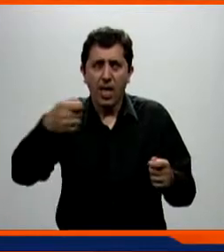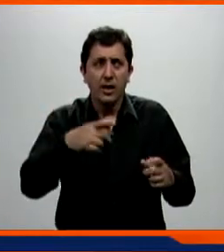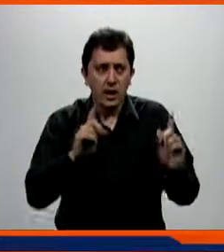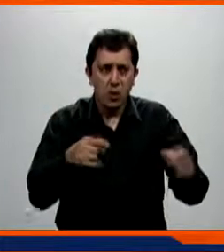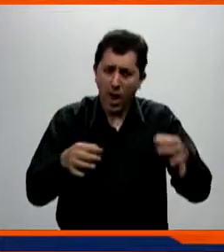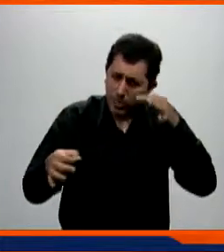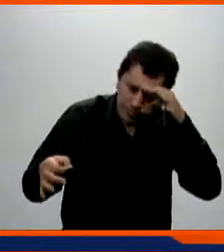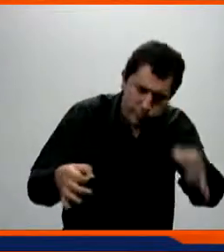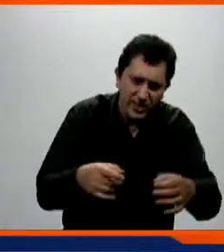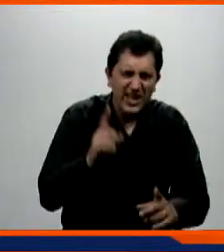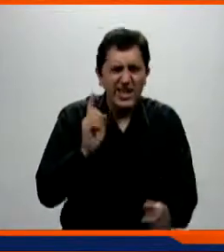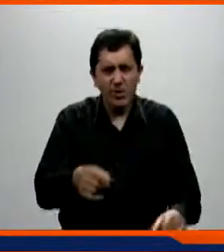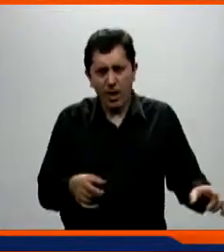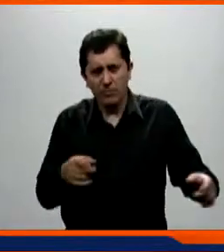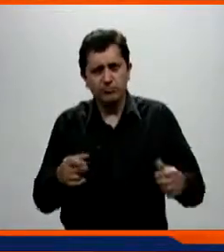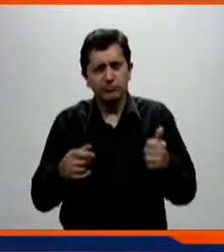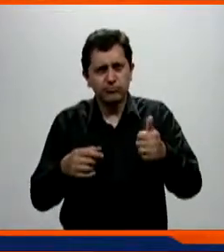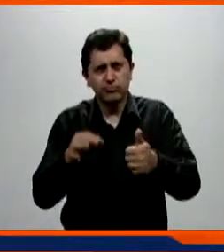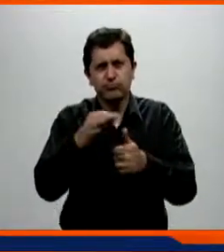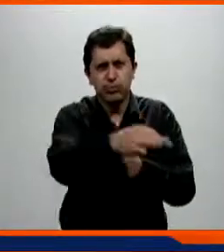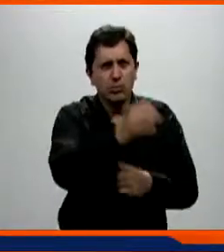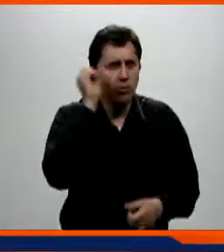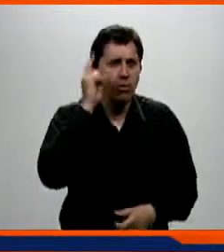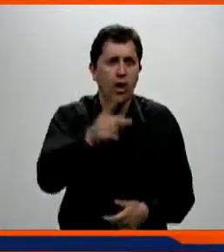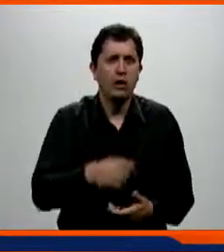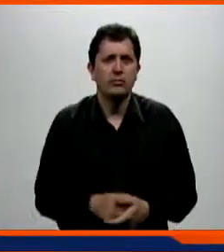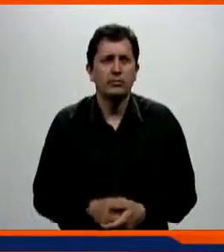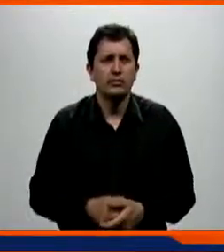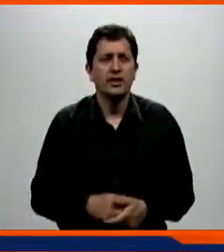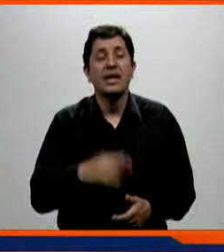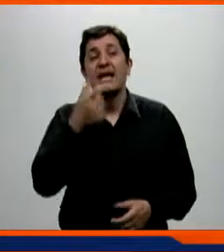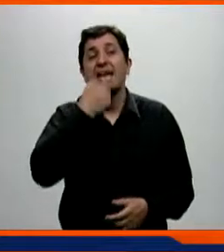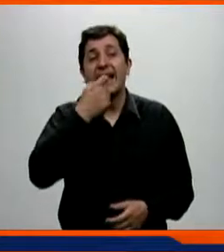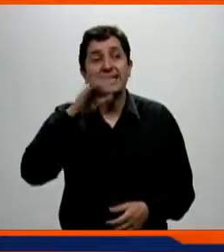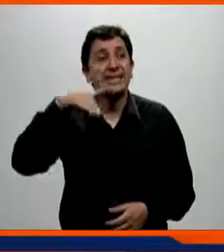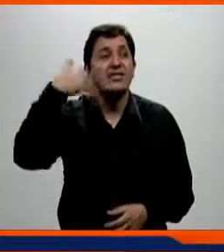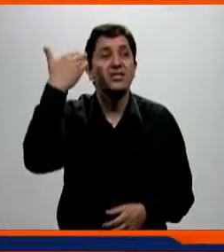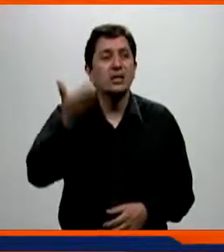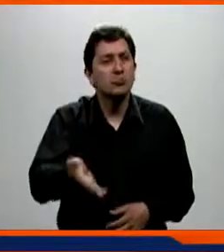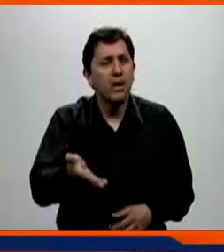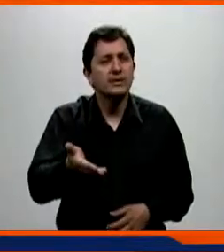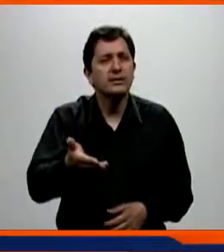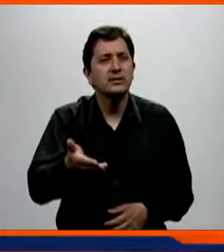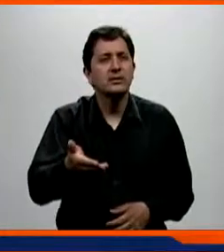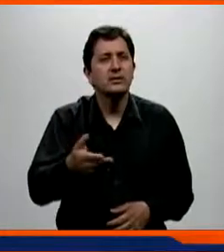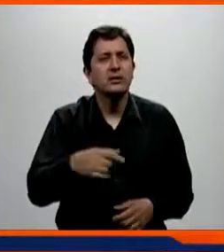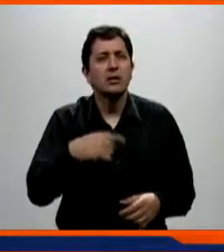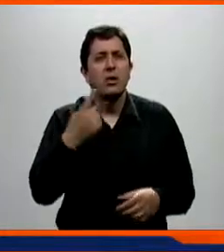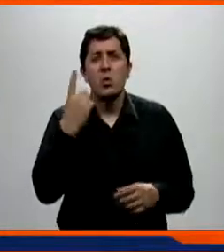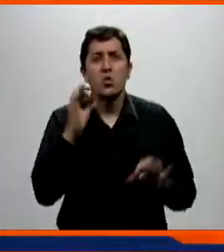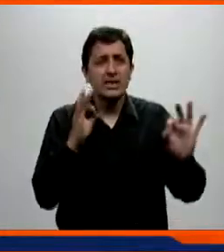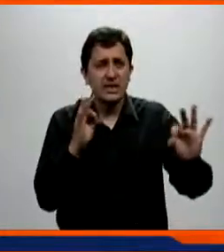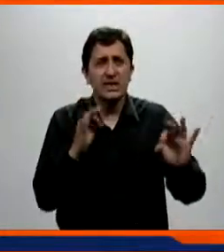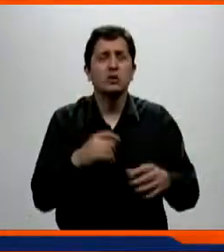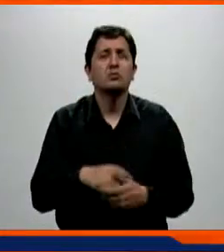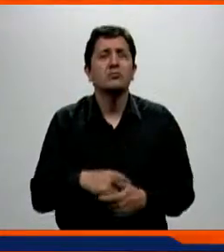anticipo. Él igual lo termina anticipando y termina haciendo el gol. Racing después encontró con la apertura del marcador y